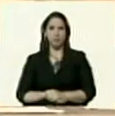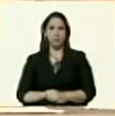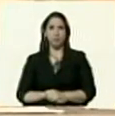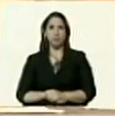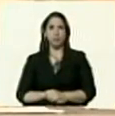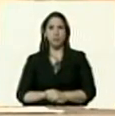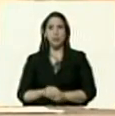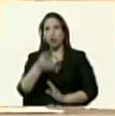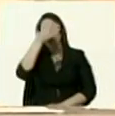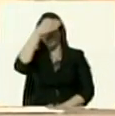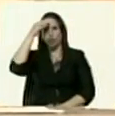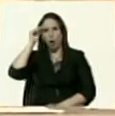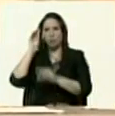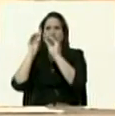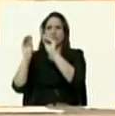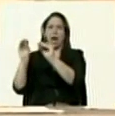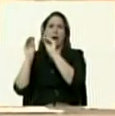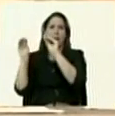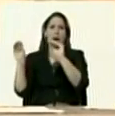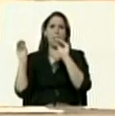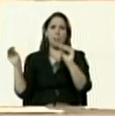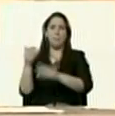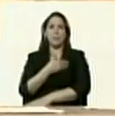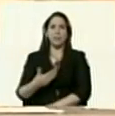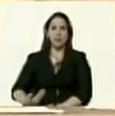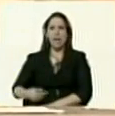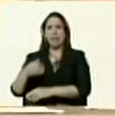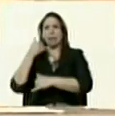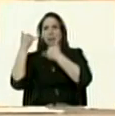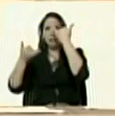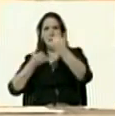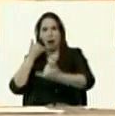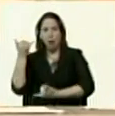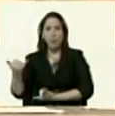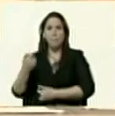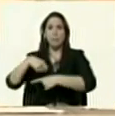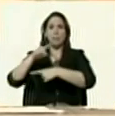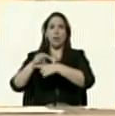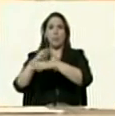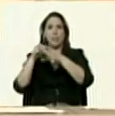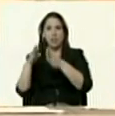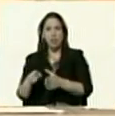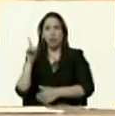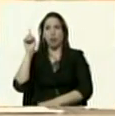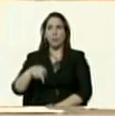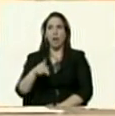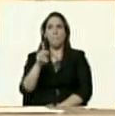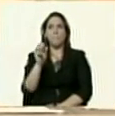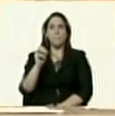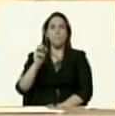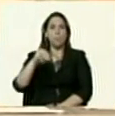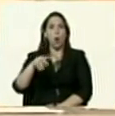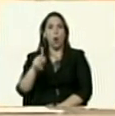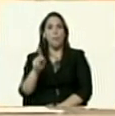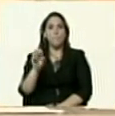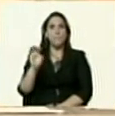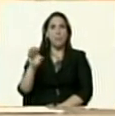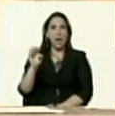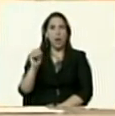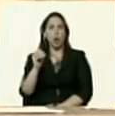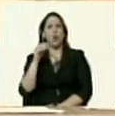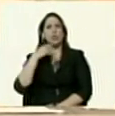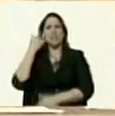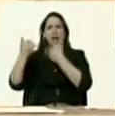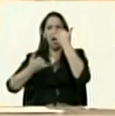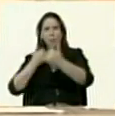Trump llama a los presidentes, llama a los primeros ministros. Mike Pompeo llama canciller por canciller en América Latina, en el